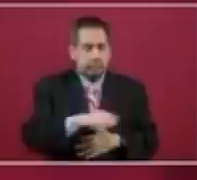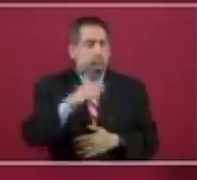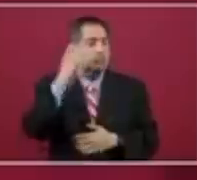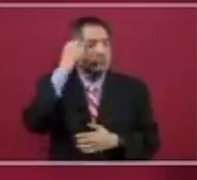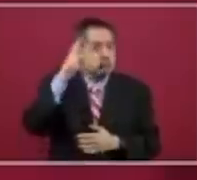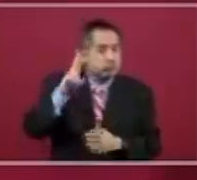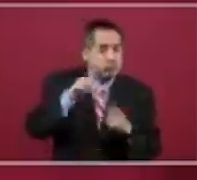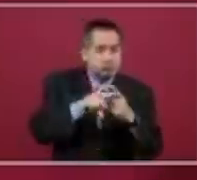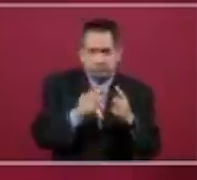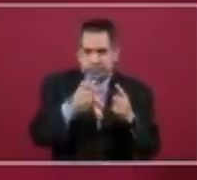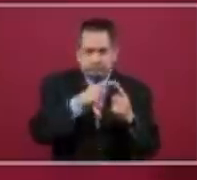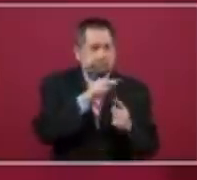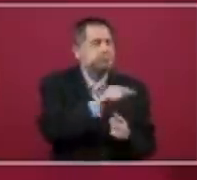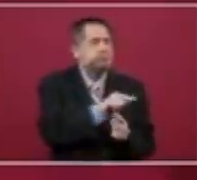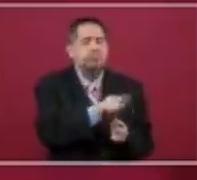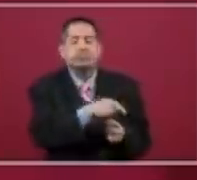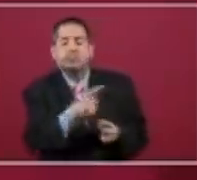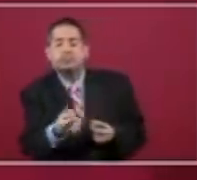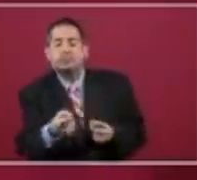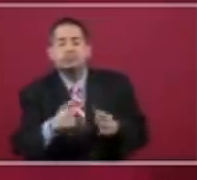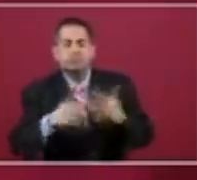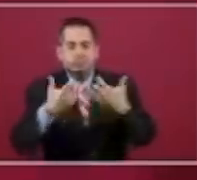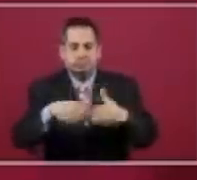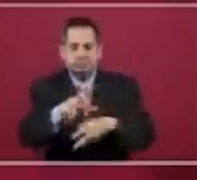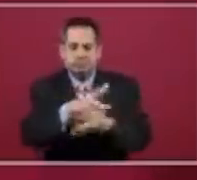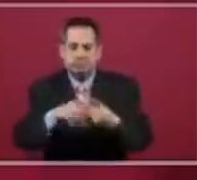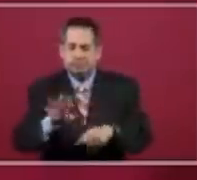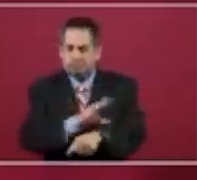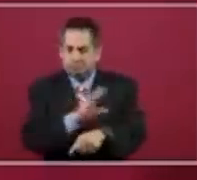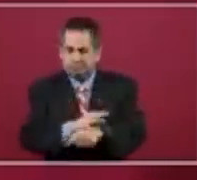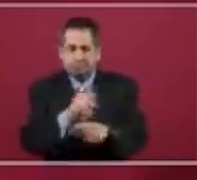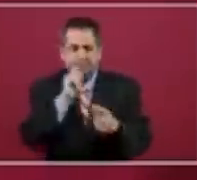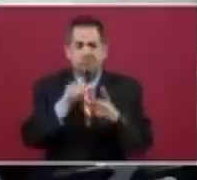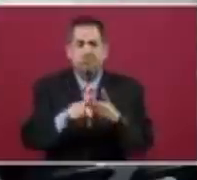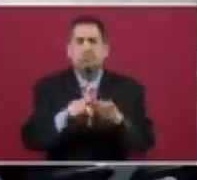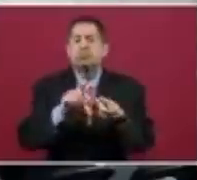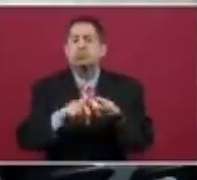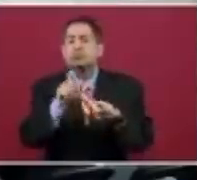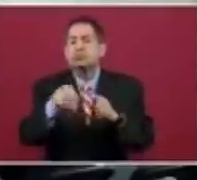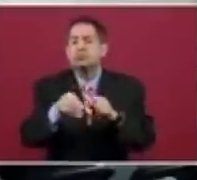Cuautla como de la termoeléctrica y los sitios de descarga.